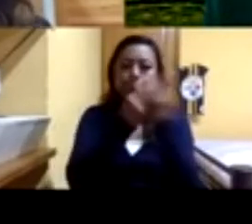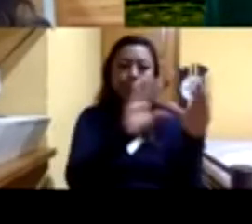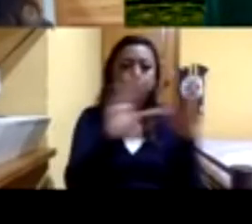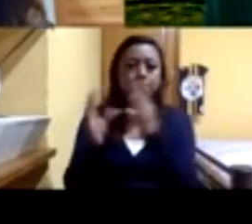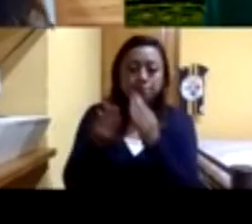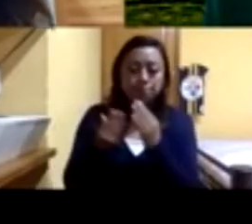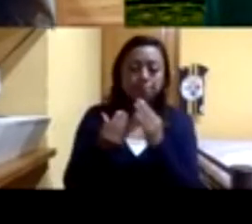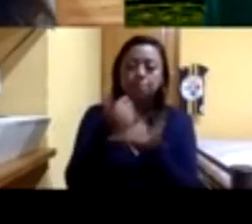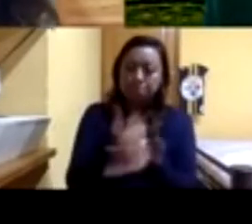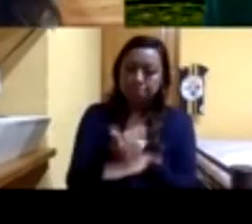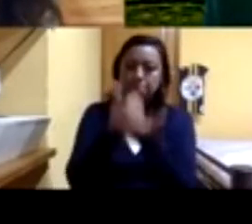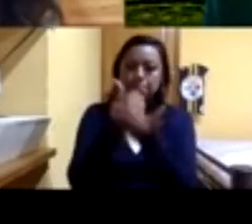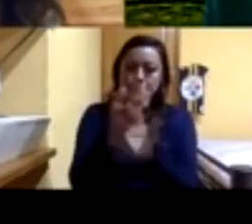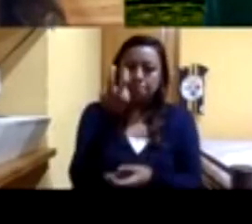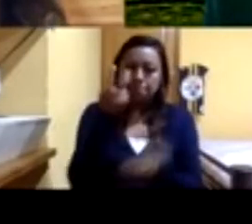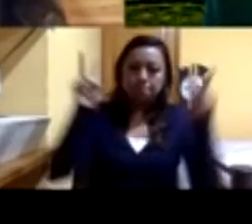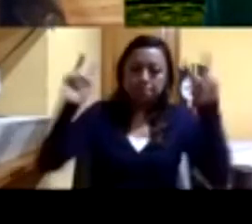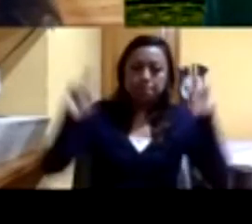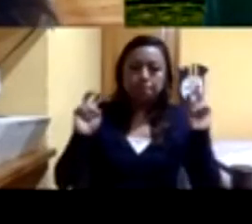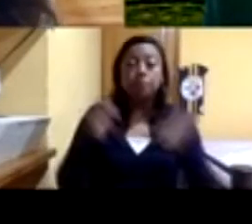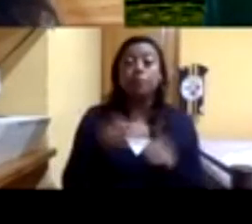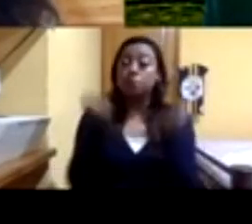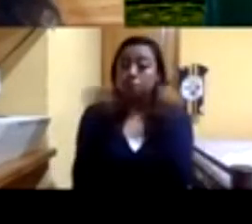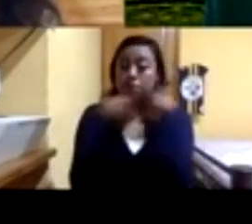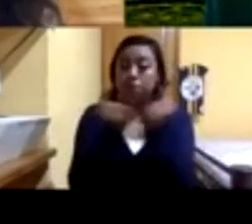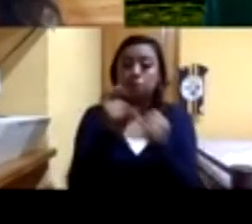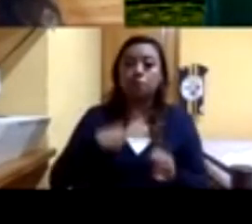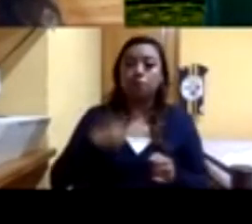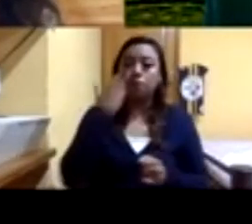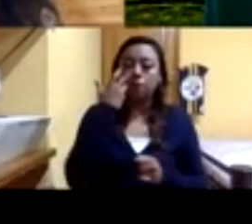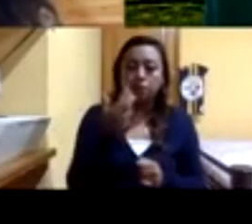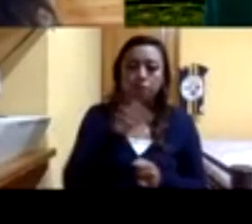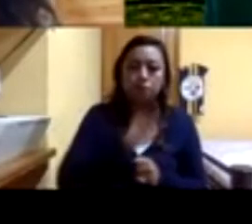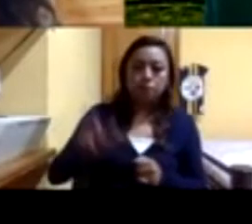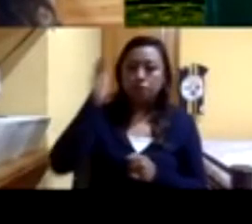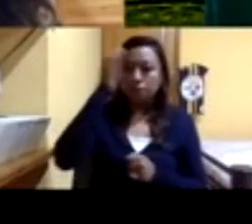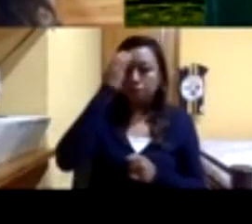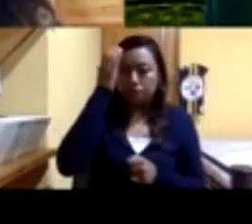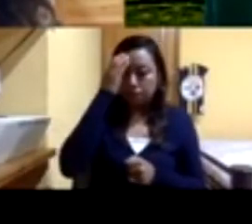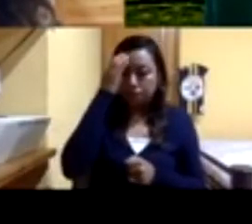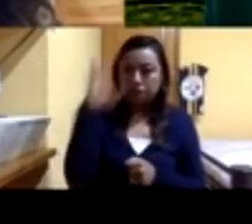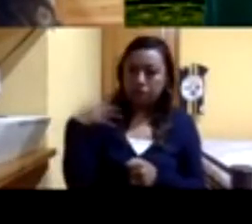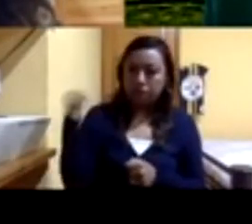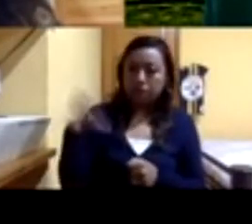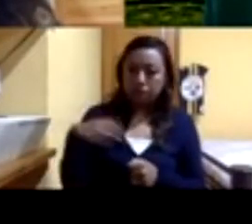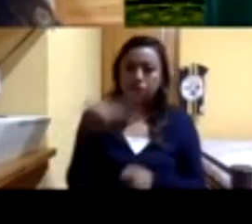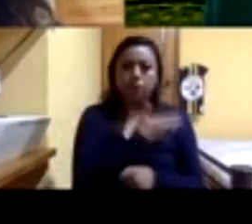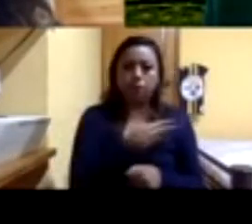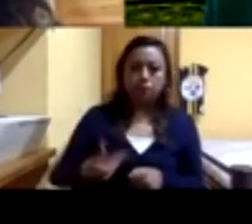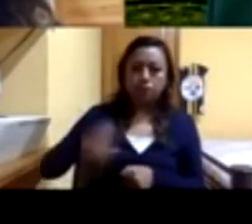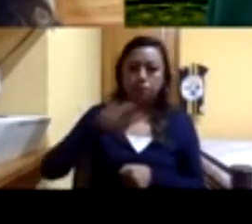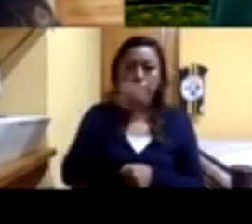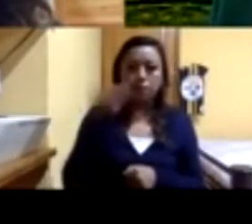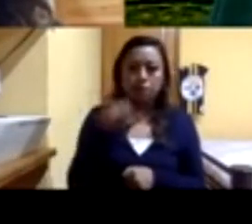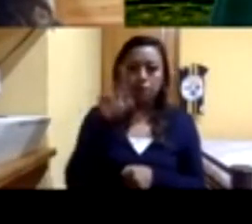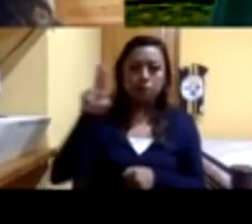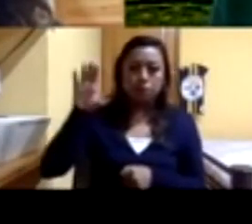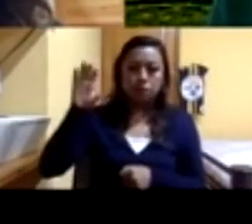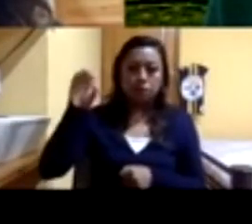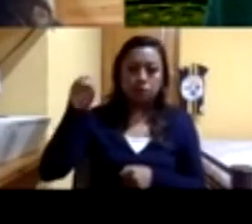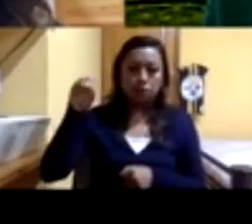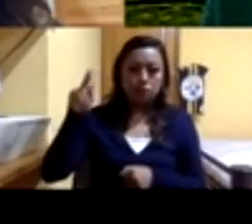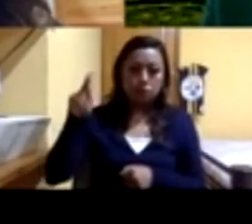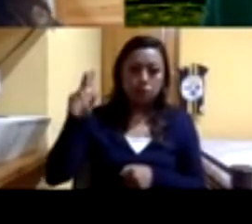reconocer el esfuerzo del diputado presidente de la Junta de Coordinación Política, que ha tenido